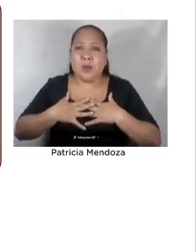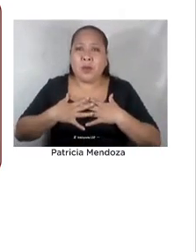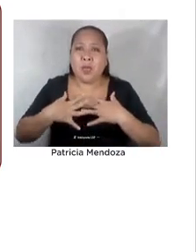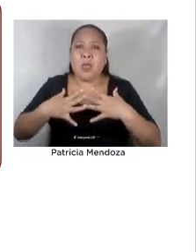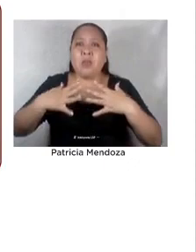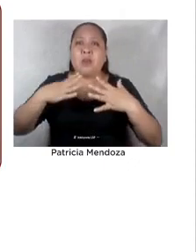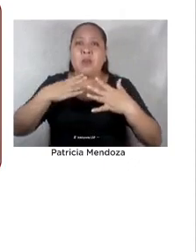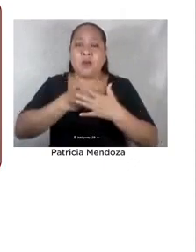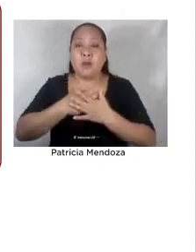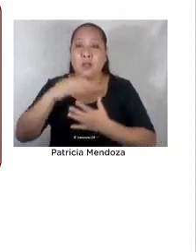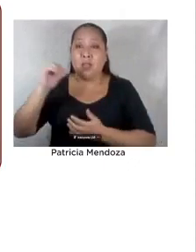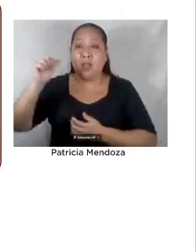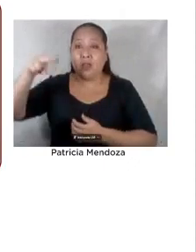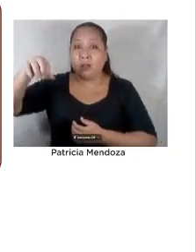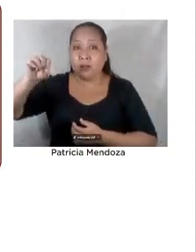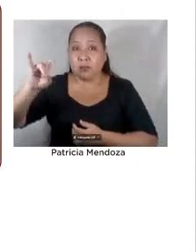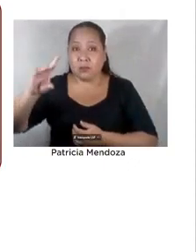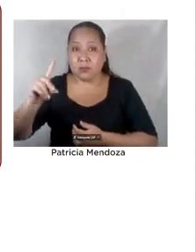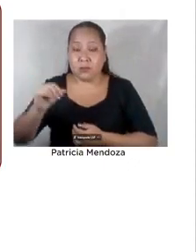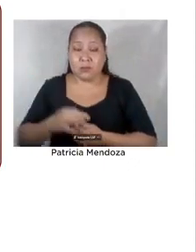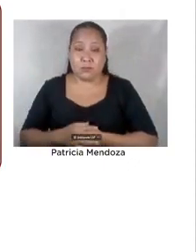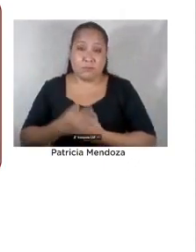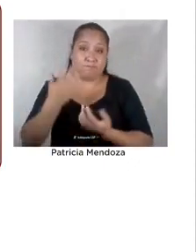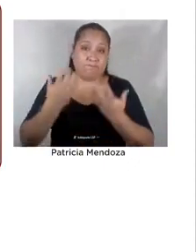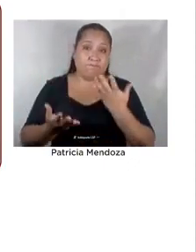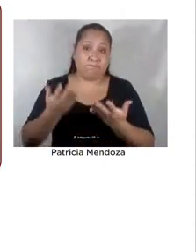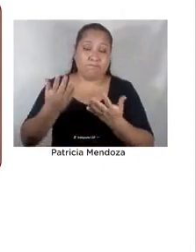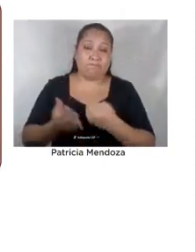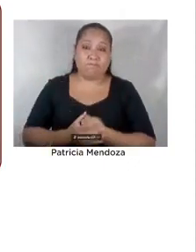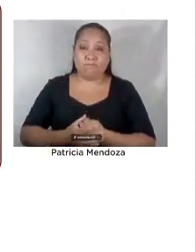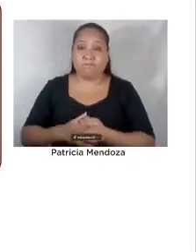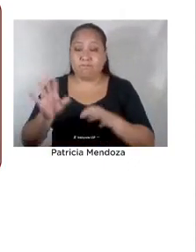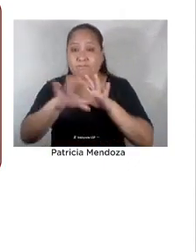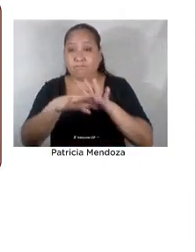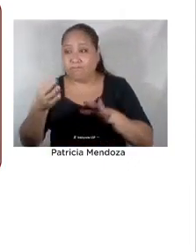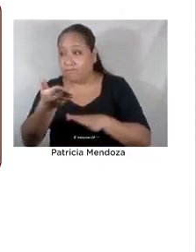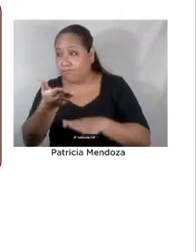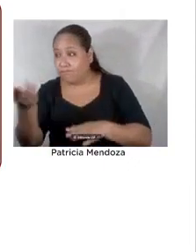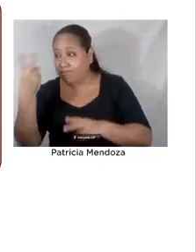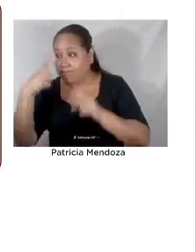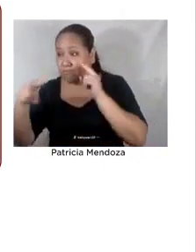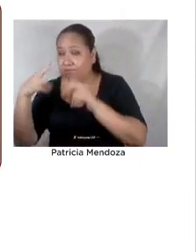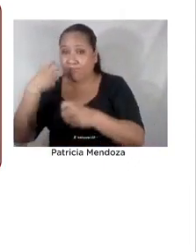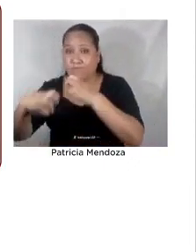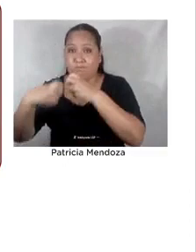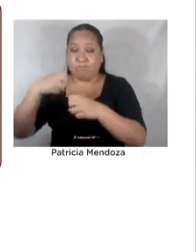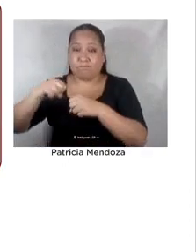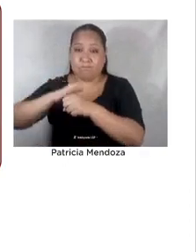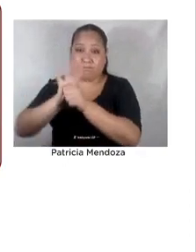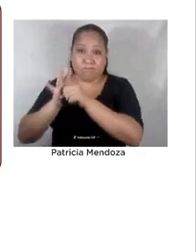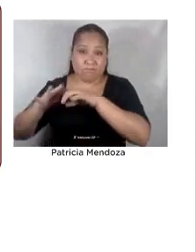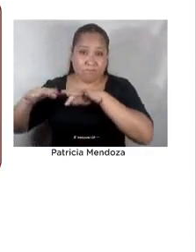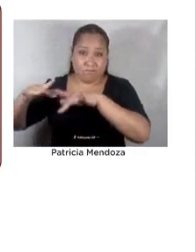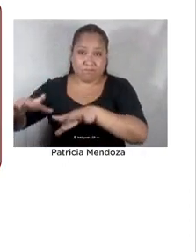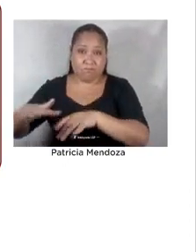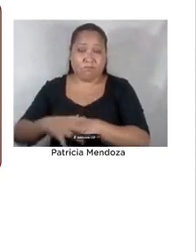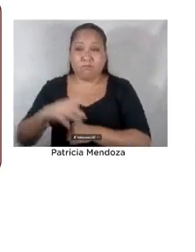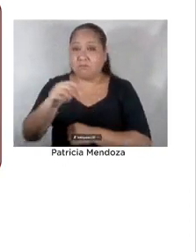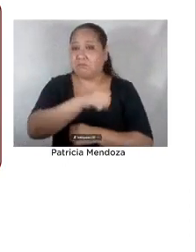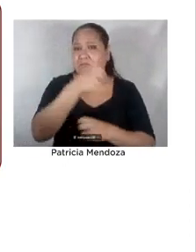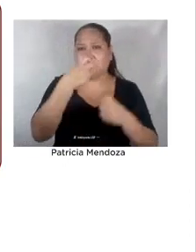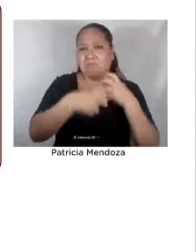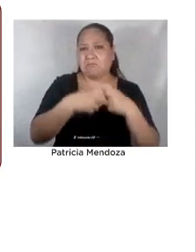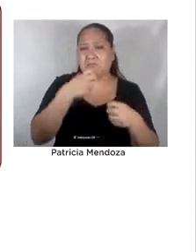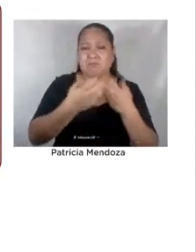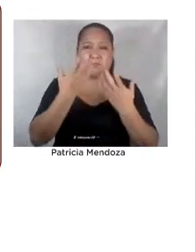evento de emergencia, sea el que fuera, ¿no?, como esta crisis sanitaria u otros que también hemos pasado, como fenómenos